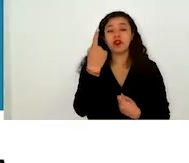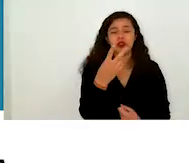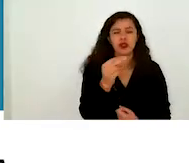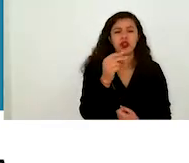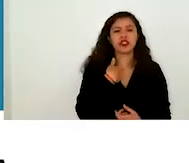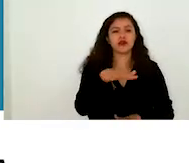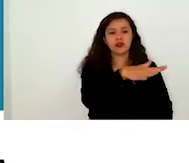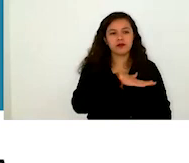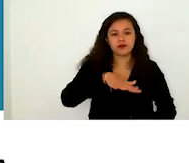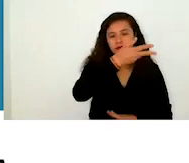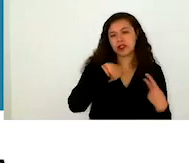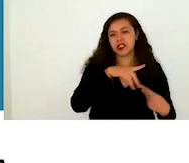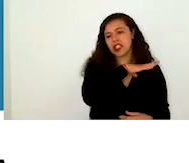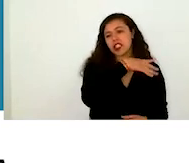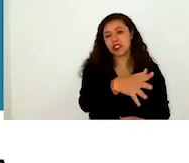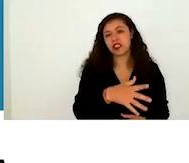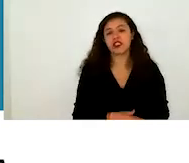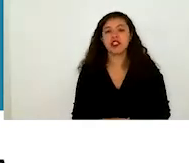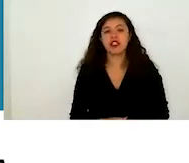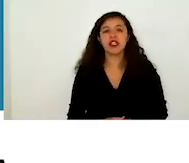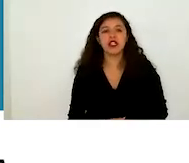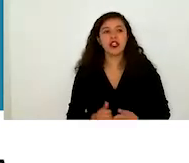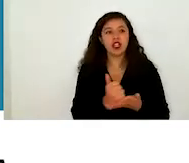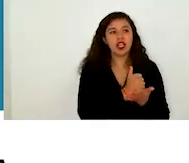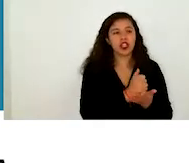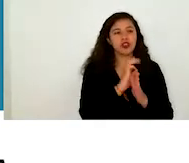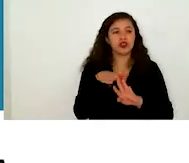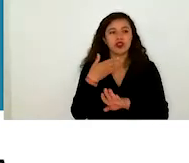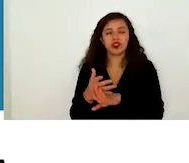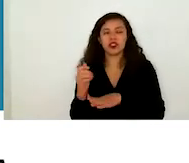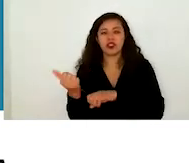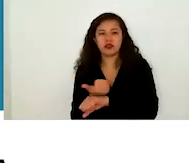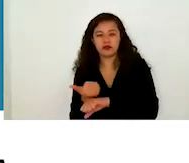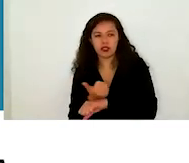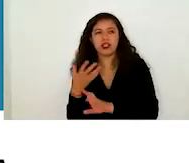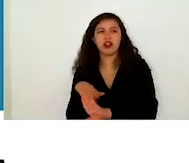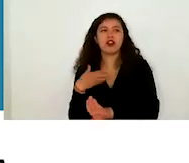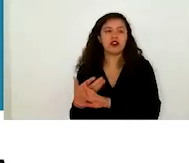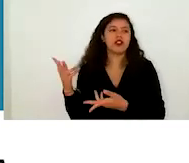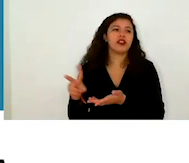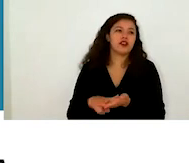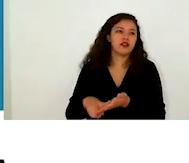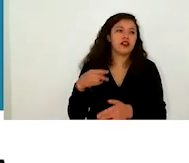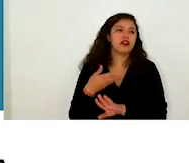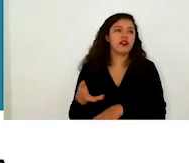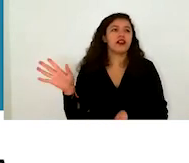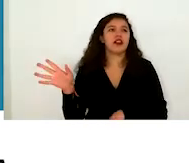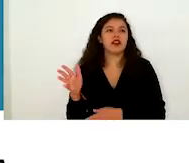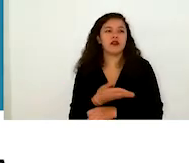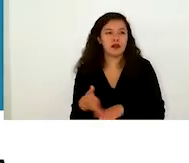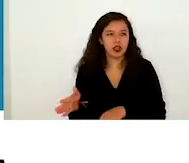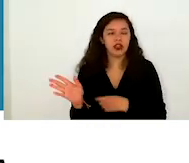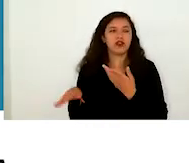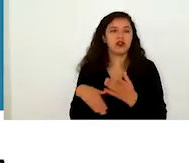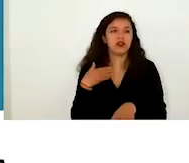sociedad los azules contra los otros contra los este amarillos contra los verdes contra los blancos contra los